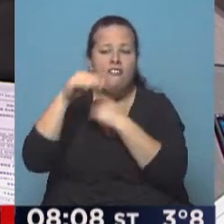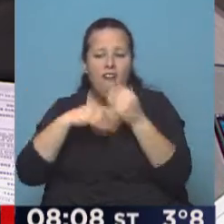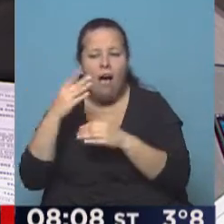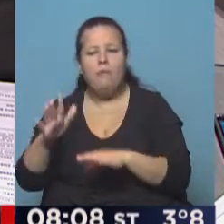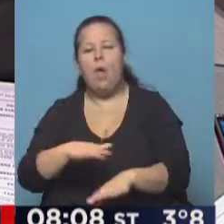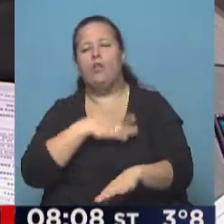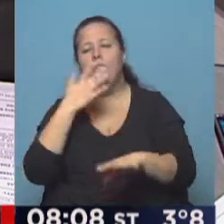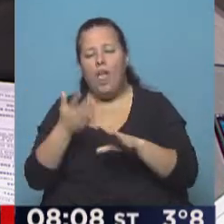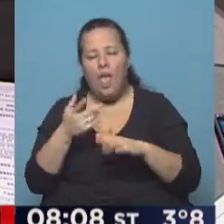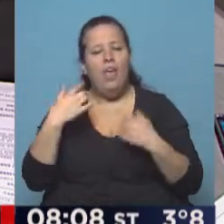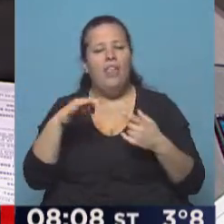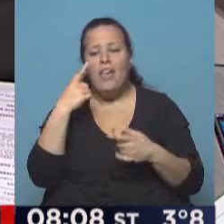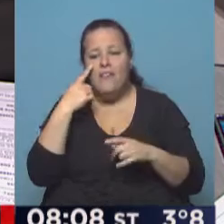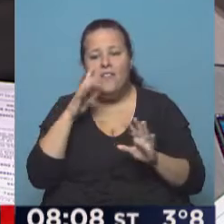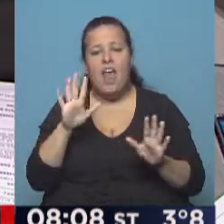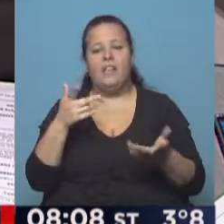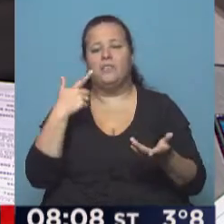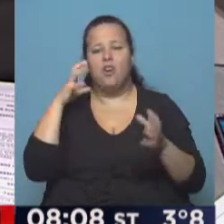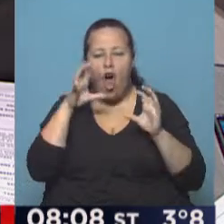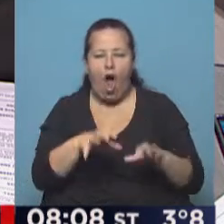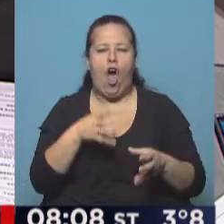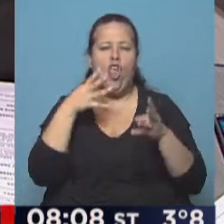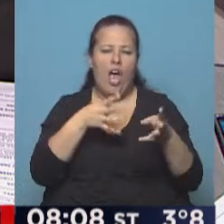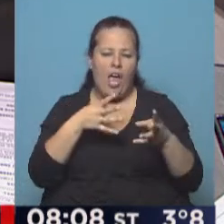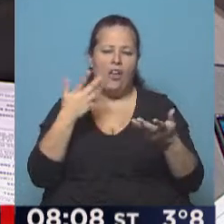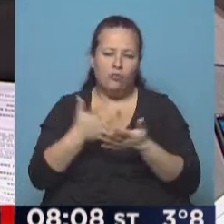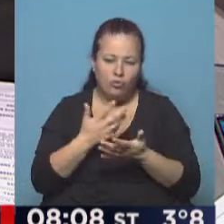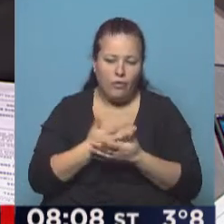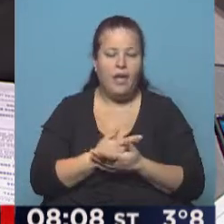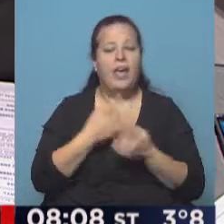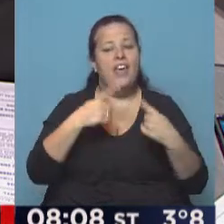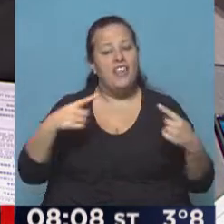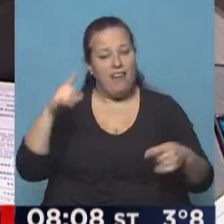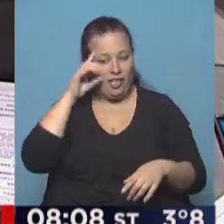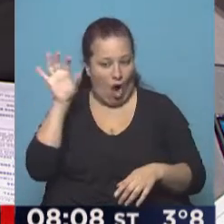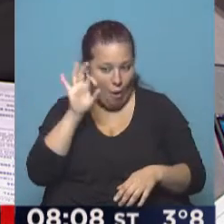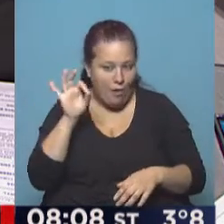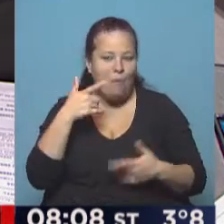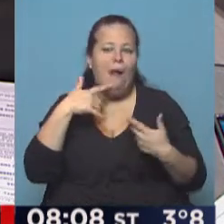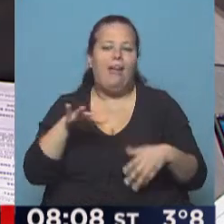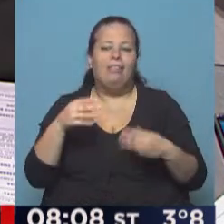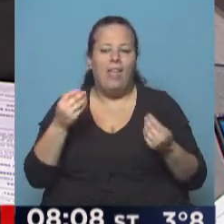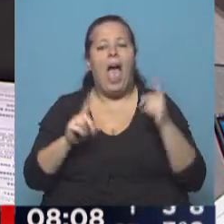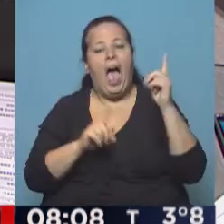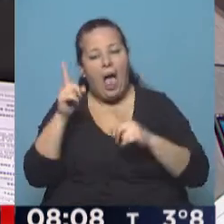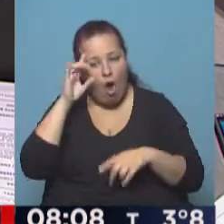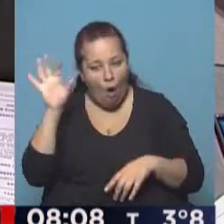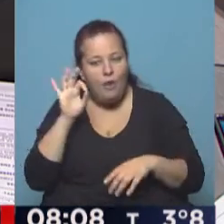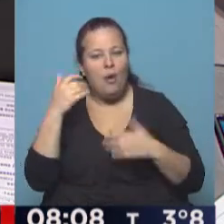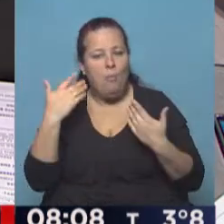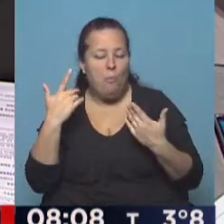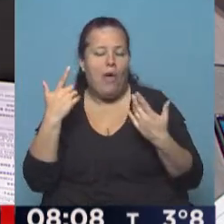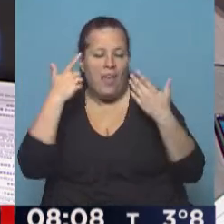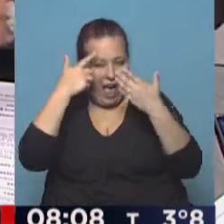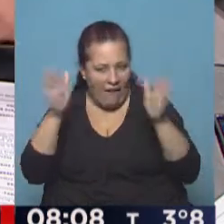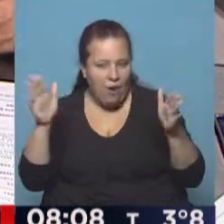mucho tiempo y tienen que vivir desterrados por el odio, por la guerra y demás. Hay diferentes miradas, ¿no? Como para entender, pero hay algunas miradas que están más preparadas que otras,